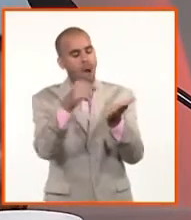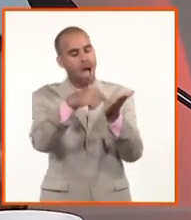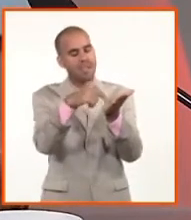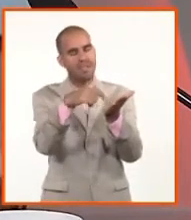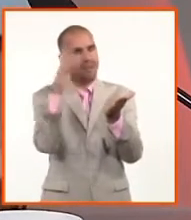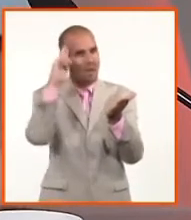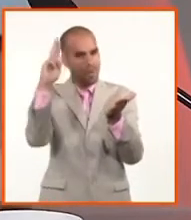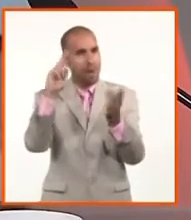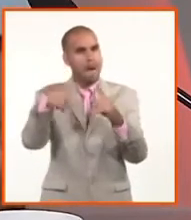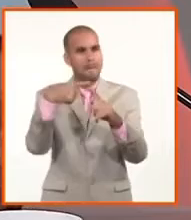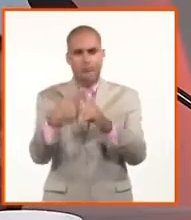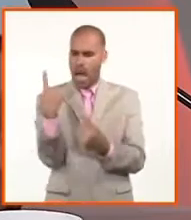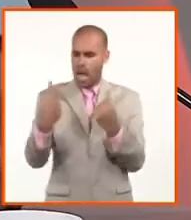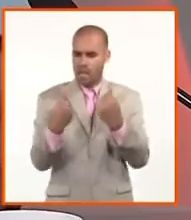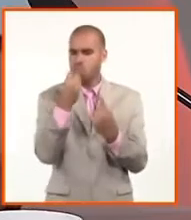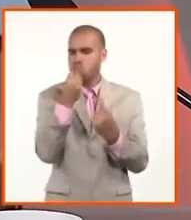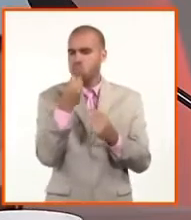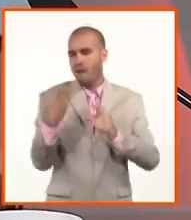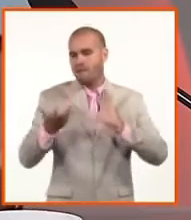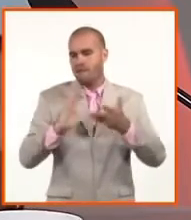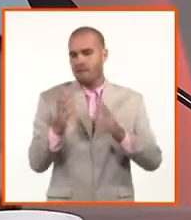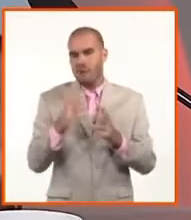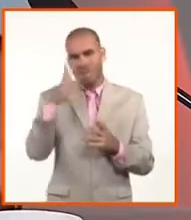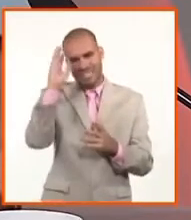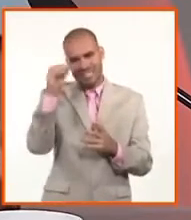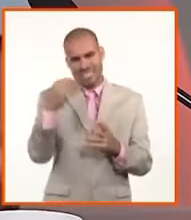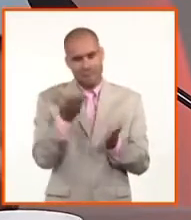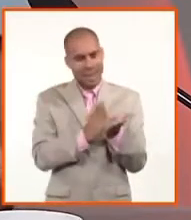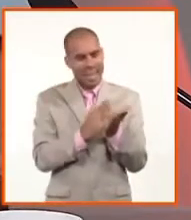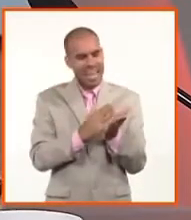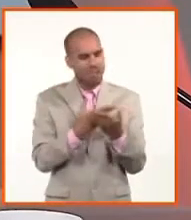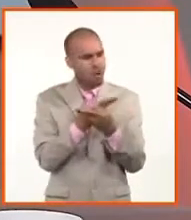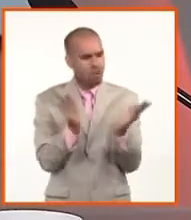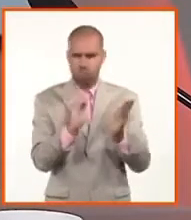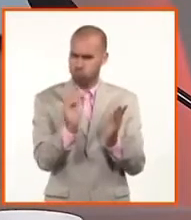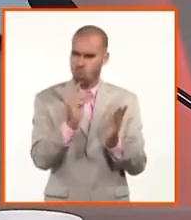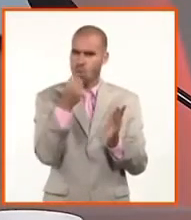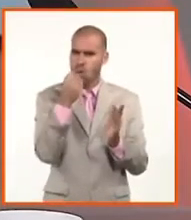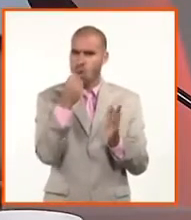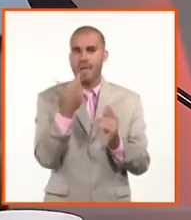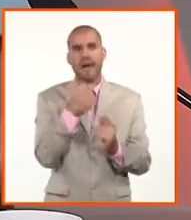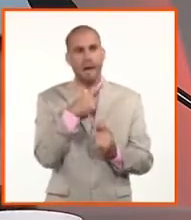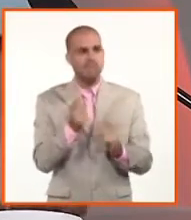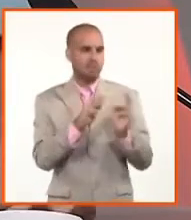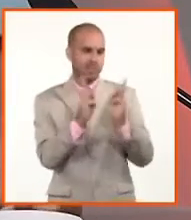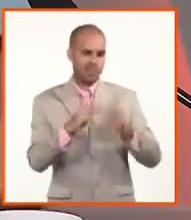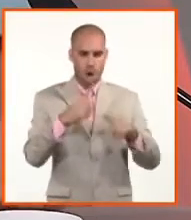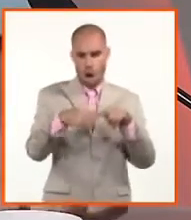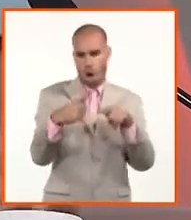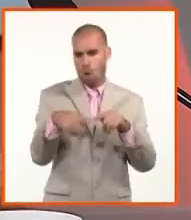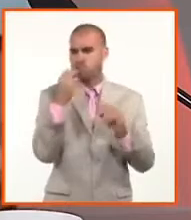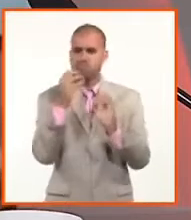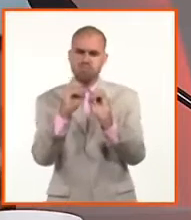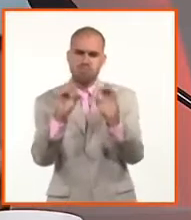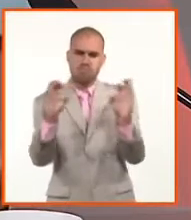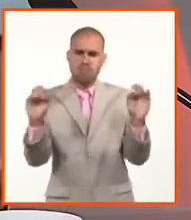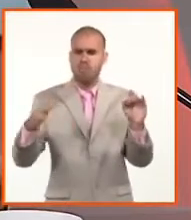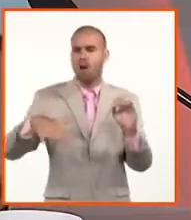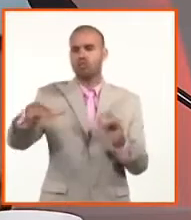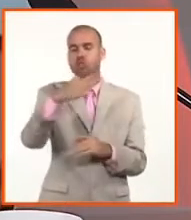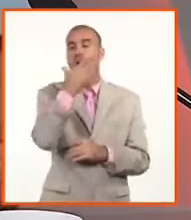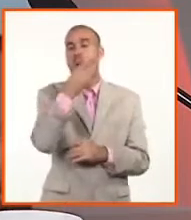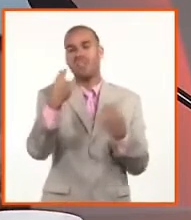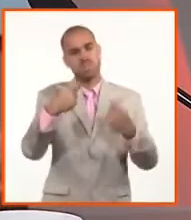alternativas para que llegue a los jóvenes, para que se conozca, y no solo a los jóvenes, también a la familia, yo diría,